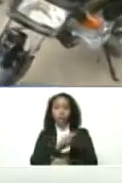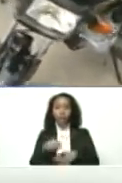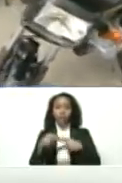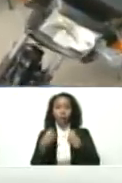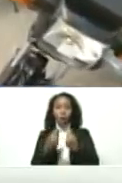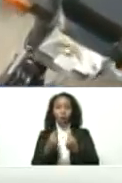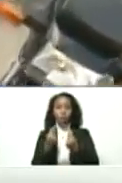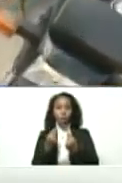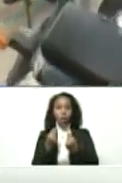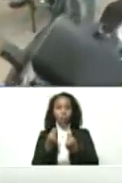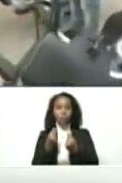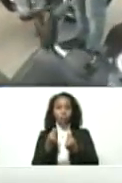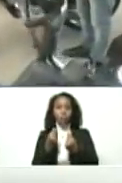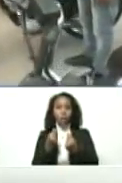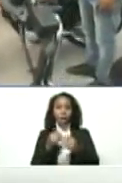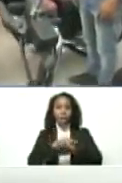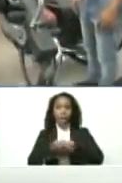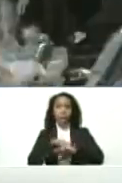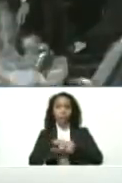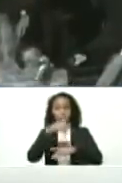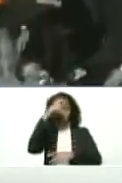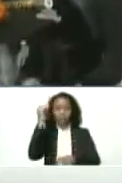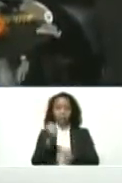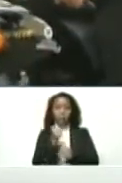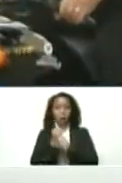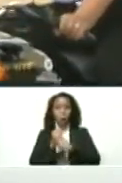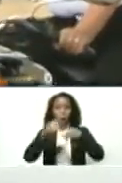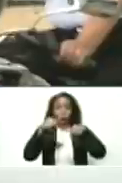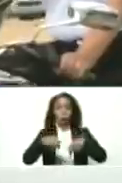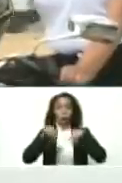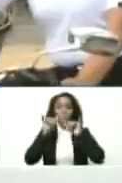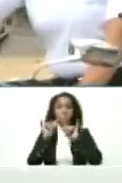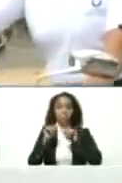Economía y al ministro de Trabajo hoy mismo